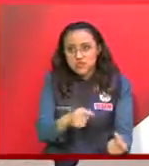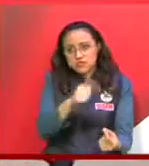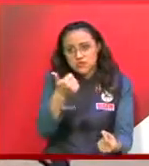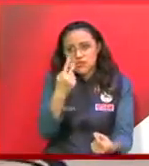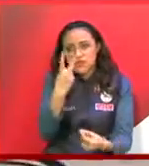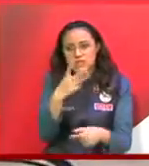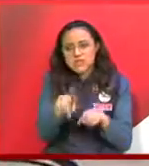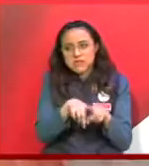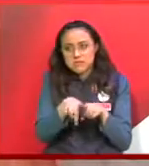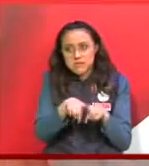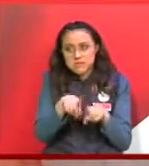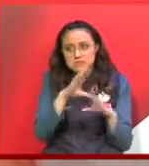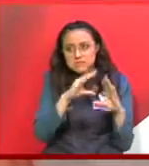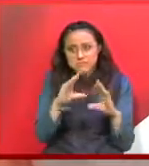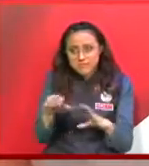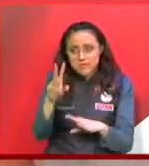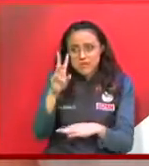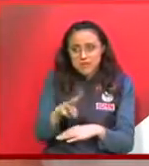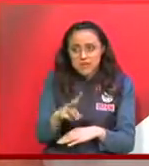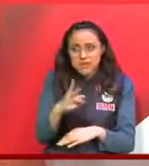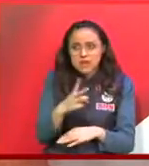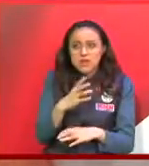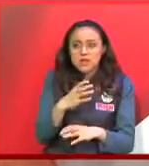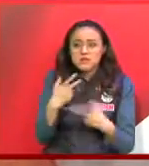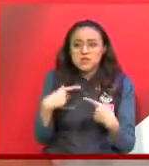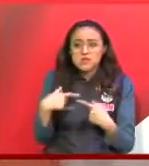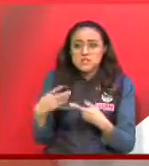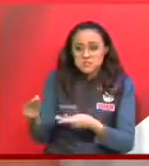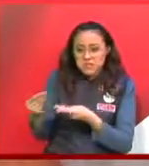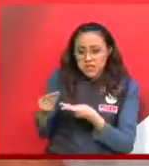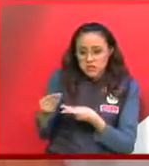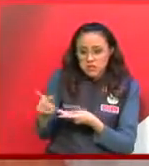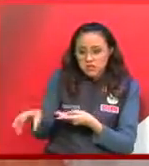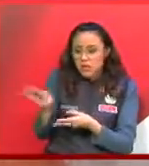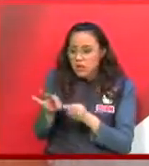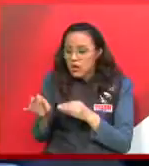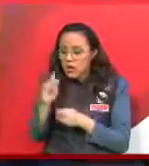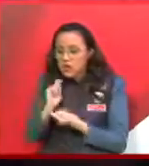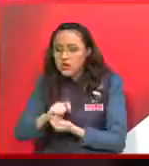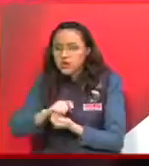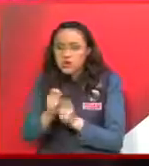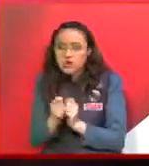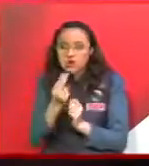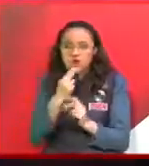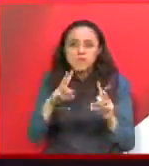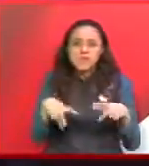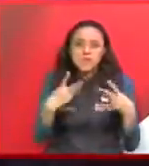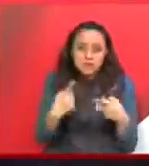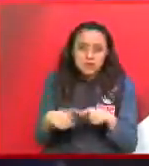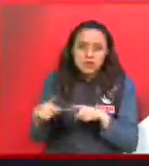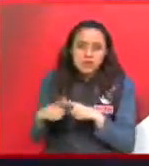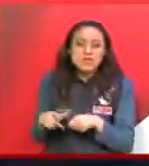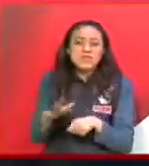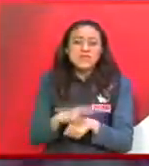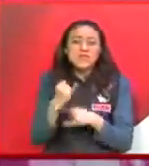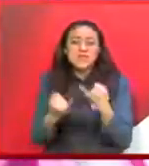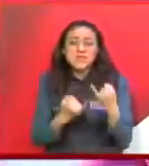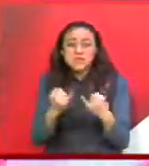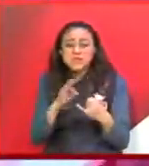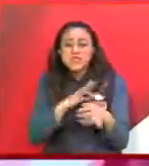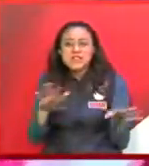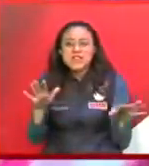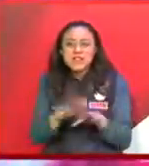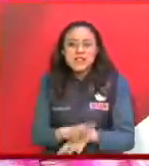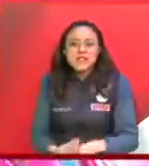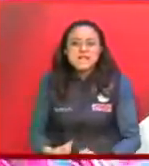otros tres hermanos. Reciclamos lo que nos da la gente, lo que pues ahí chachareamos, ahí vendemos y ahí salimos. Es de este modo que el juguetón logra cambiar